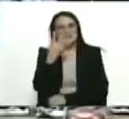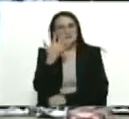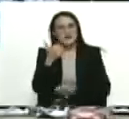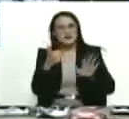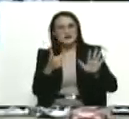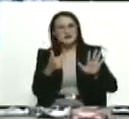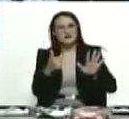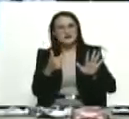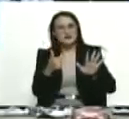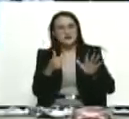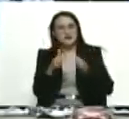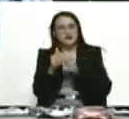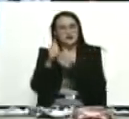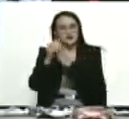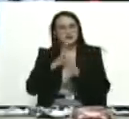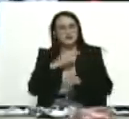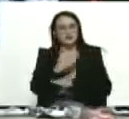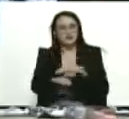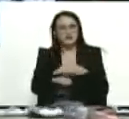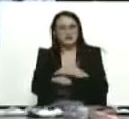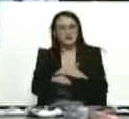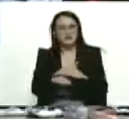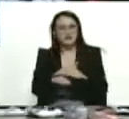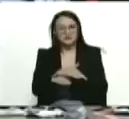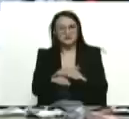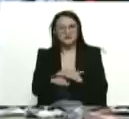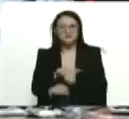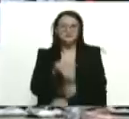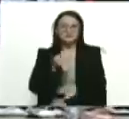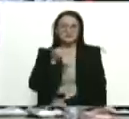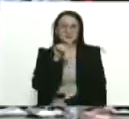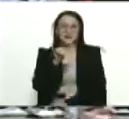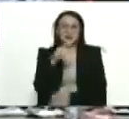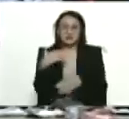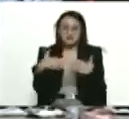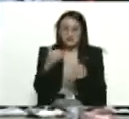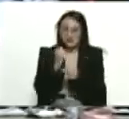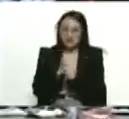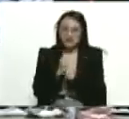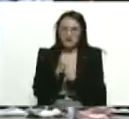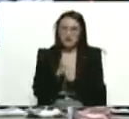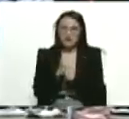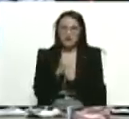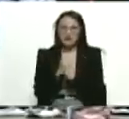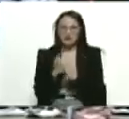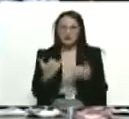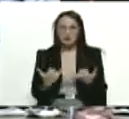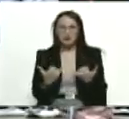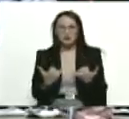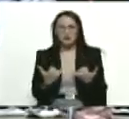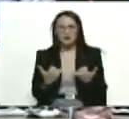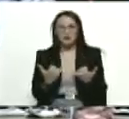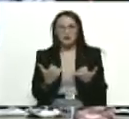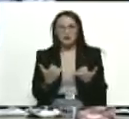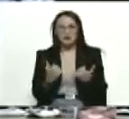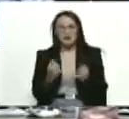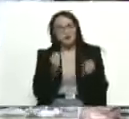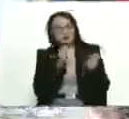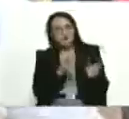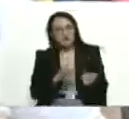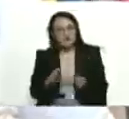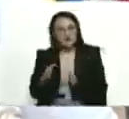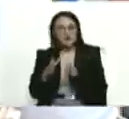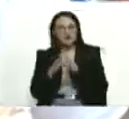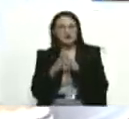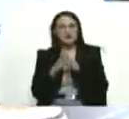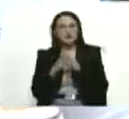346 lideresas de calle. Y estamos trabajando en lo que es ir planificando toda